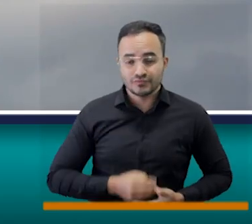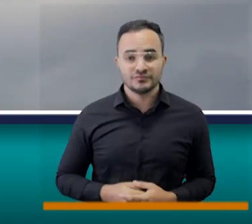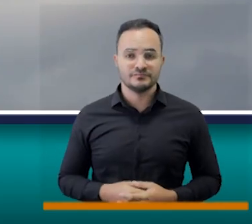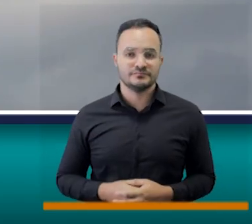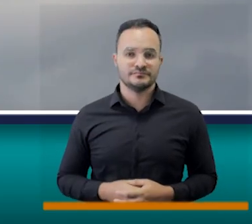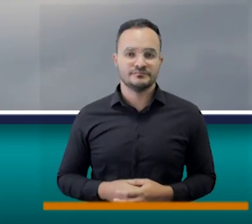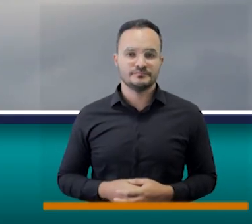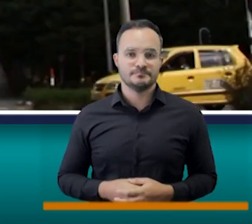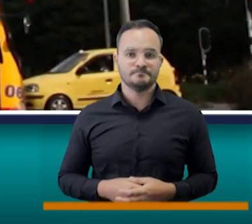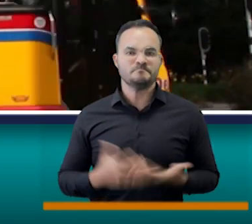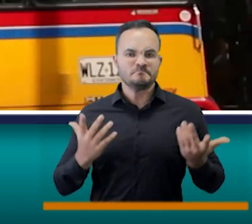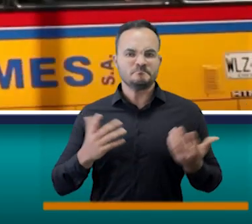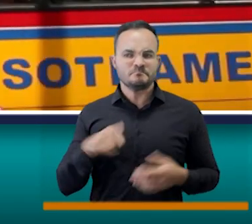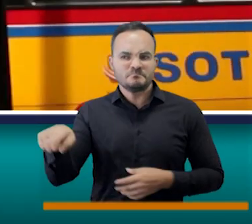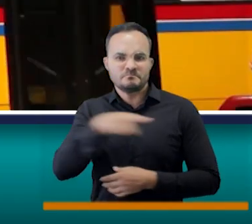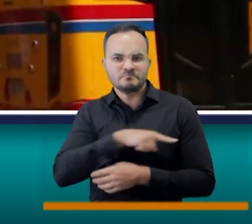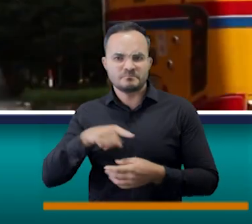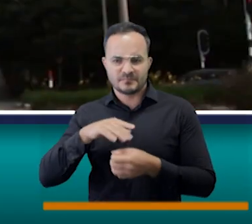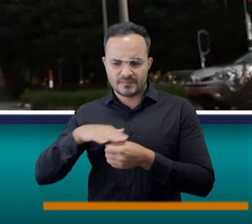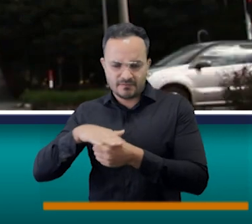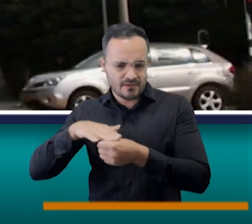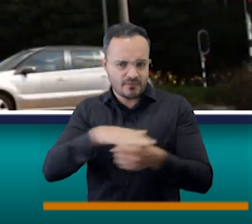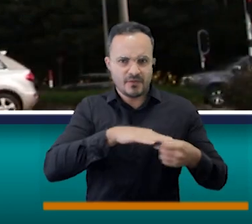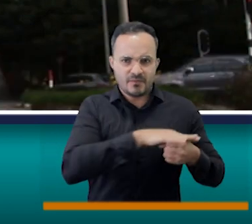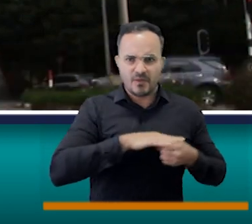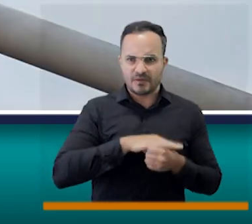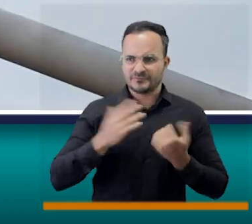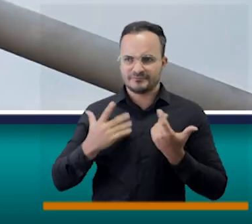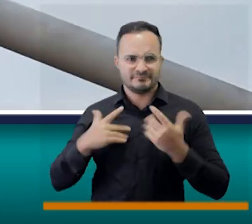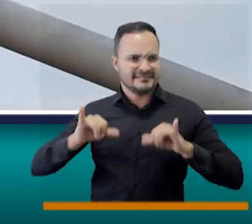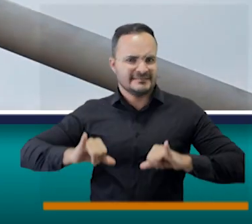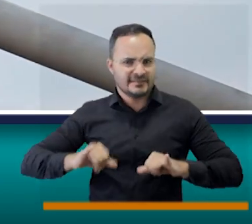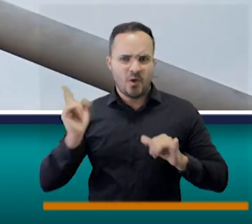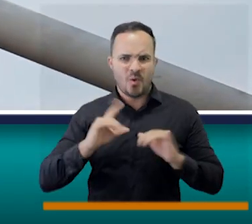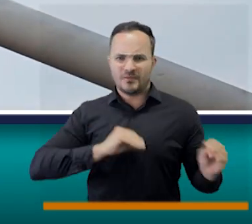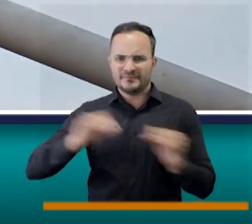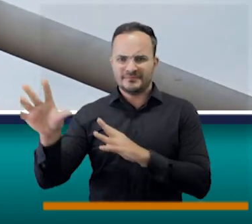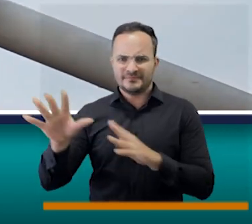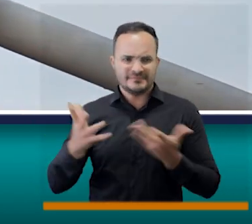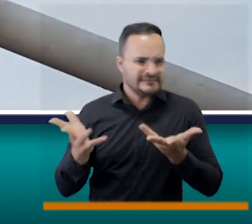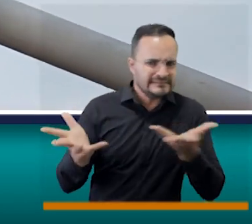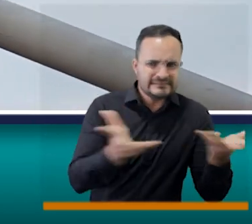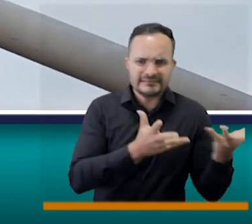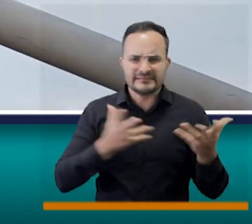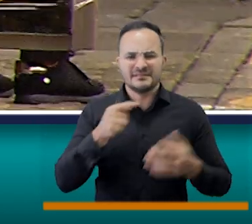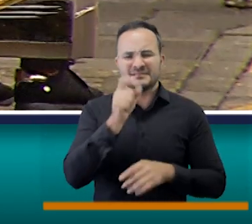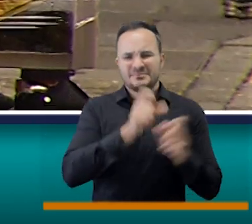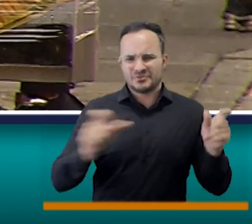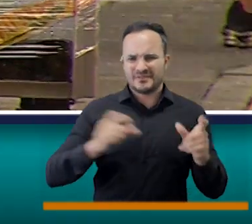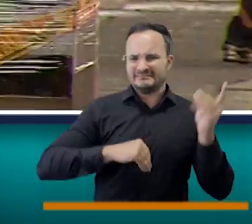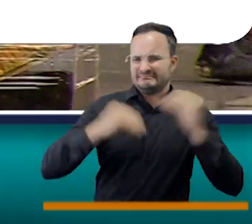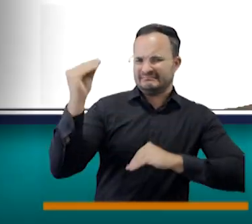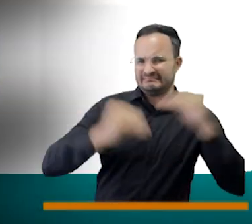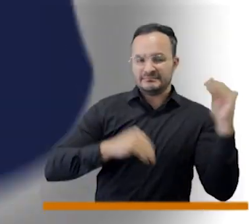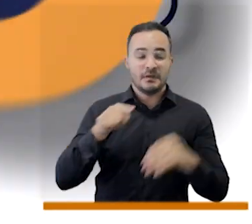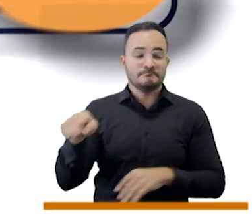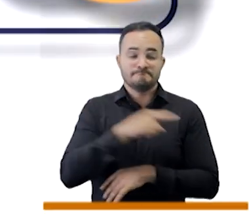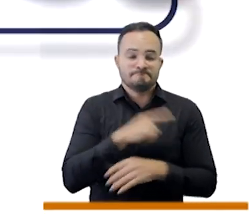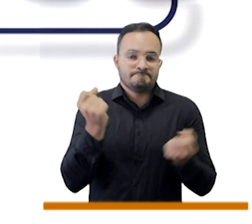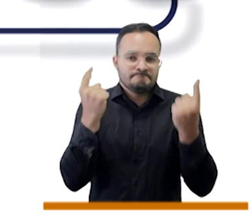La vandalización contra el amoblamiento urbano, una rabia que no se entiende y produce rechazo ciudadano.